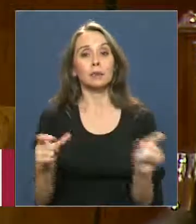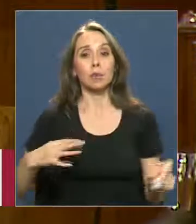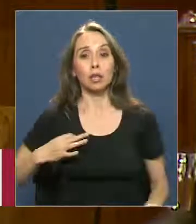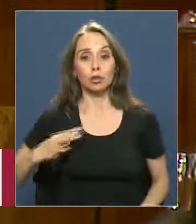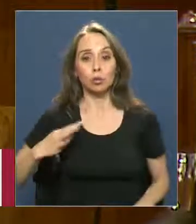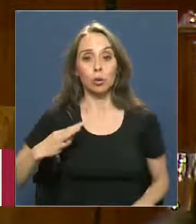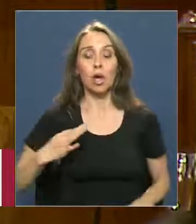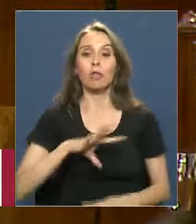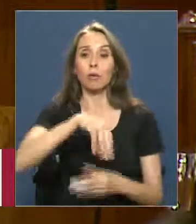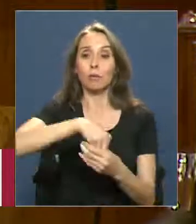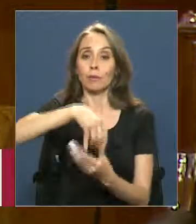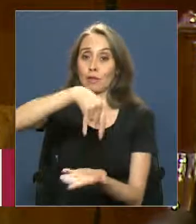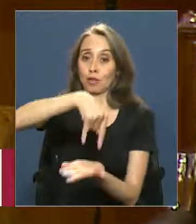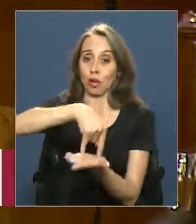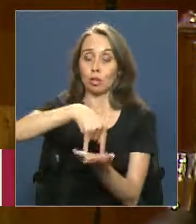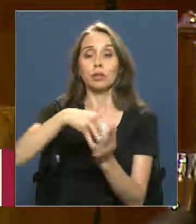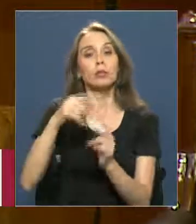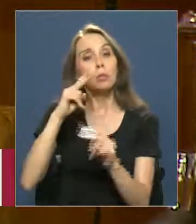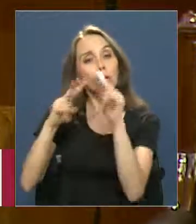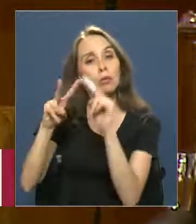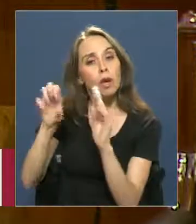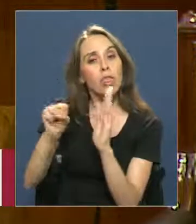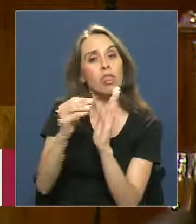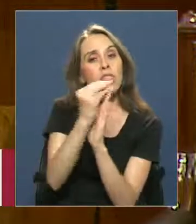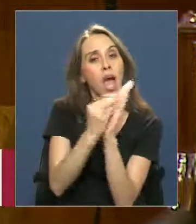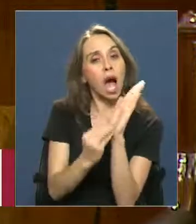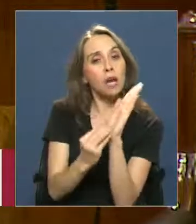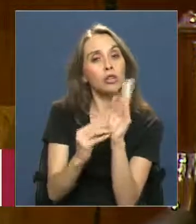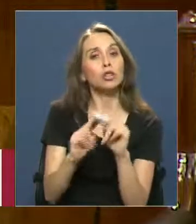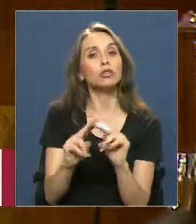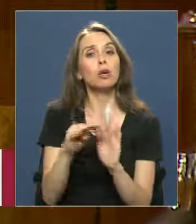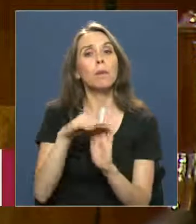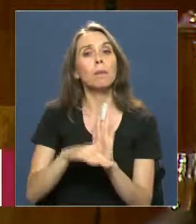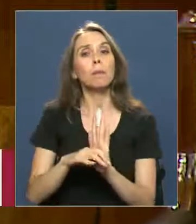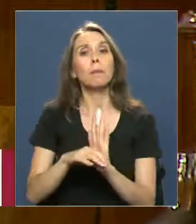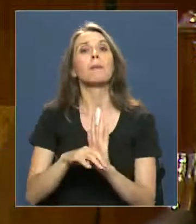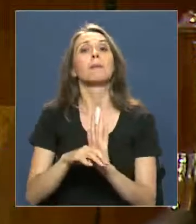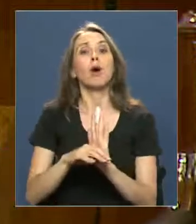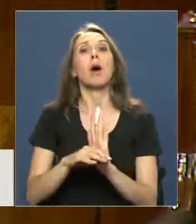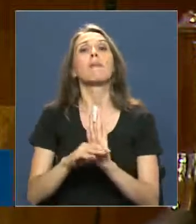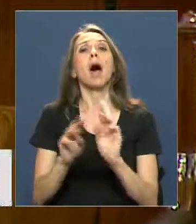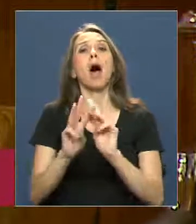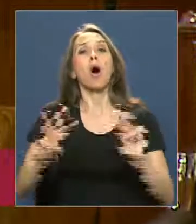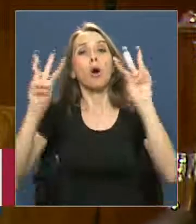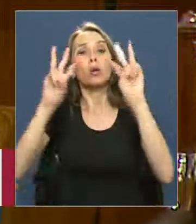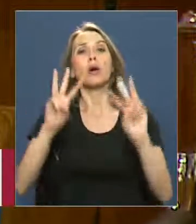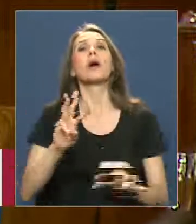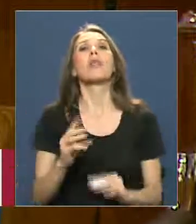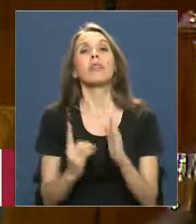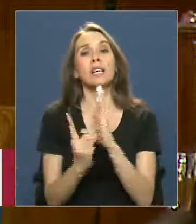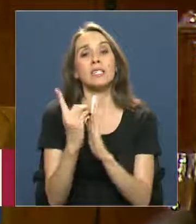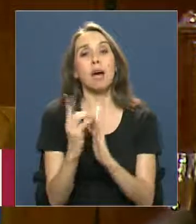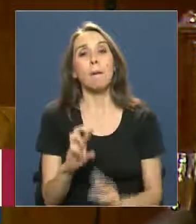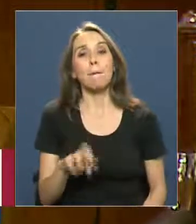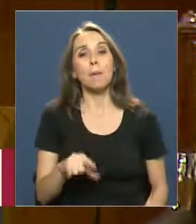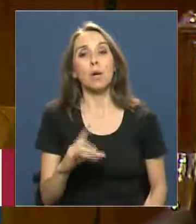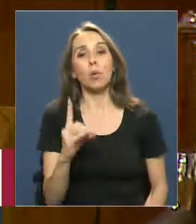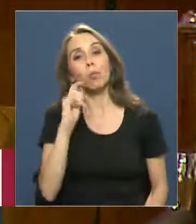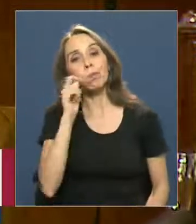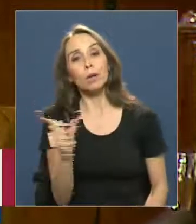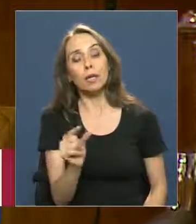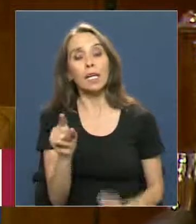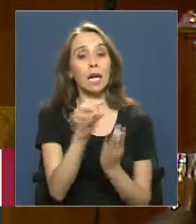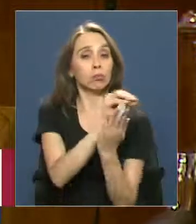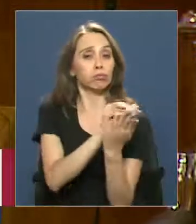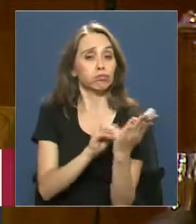en el Congreso se basa en un diagnóstico que realizó el Programa de Naciones Unidas para el Desarrollo, PNUD, que concluyó